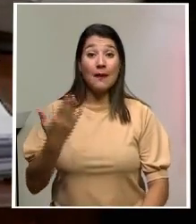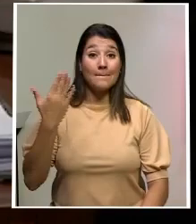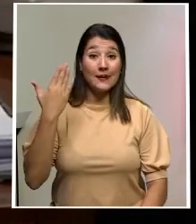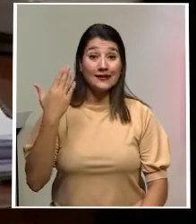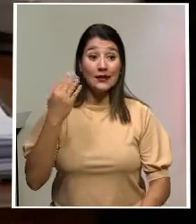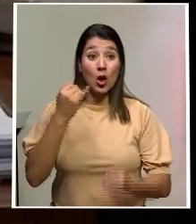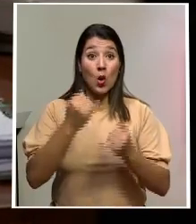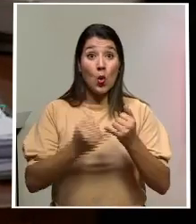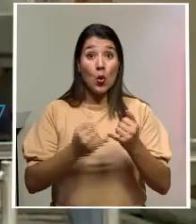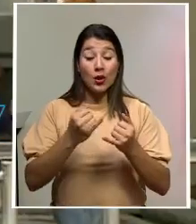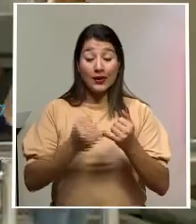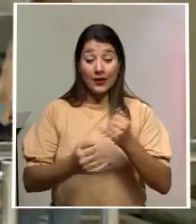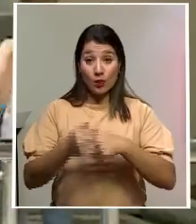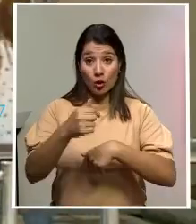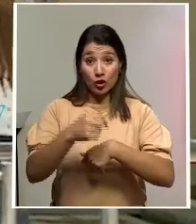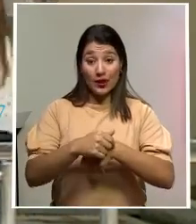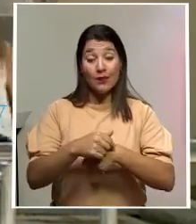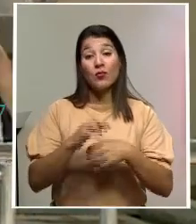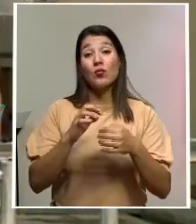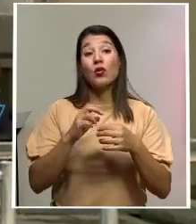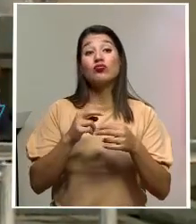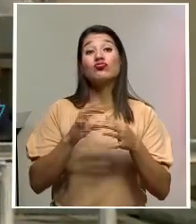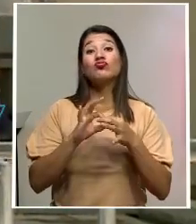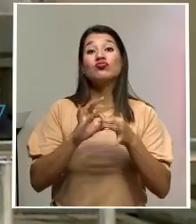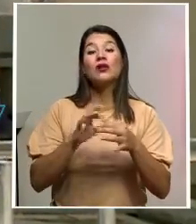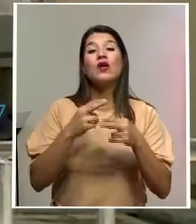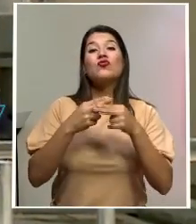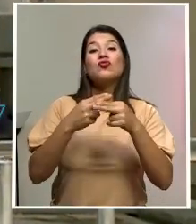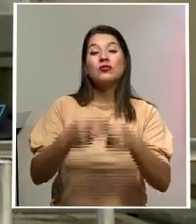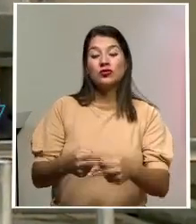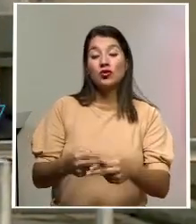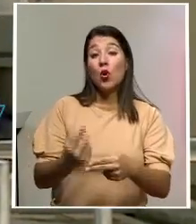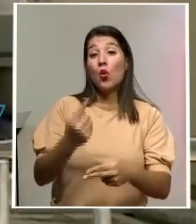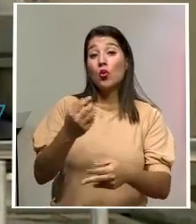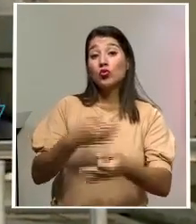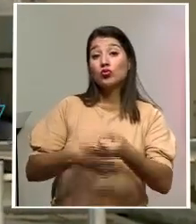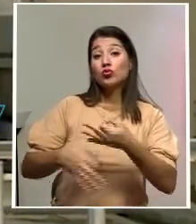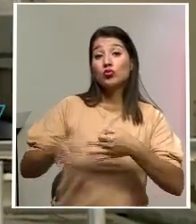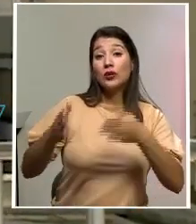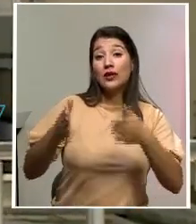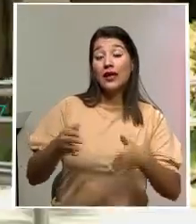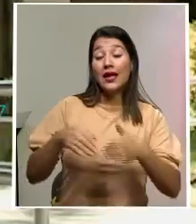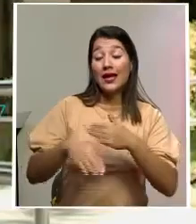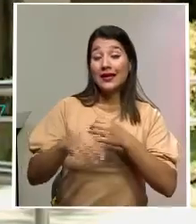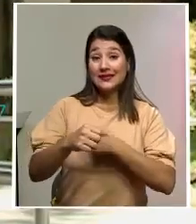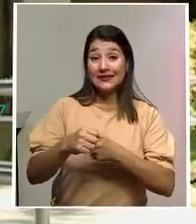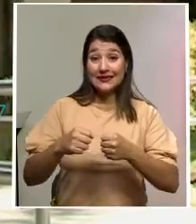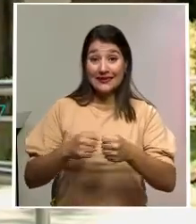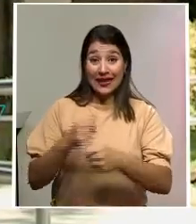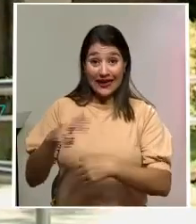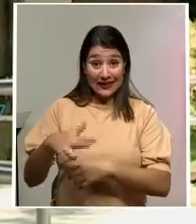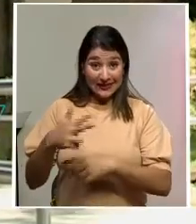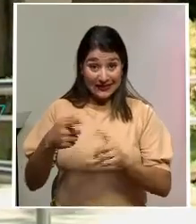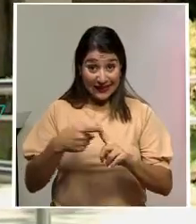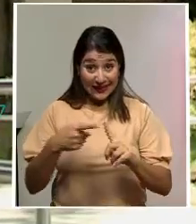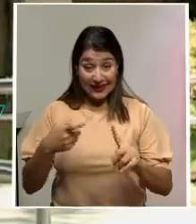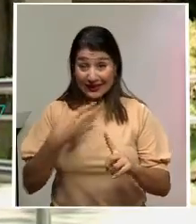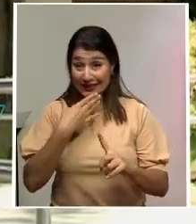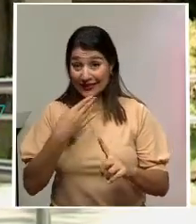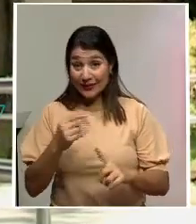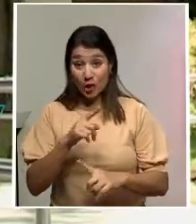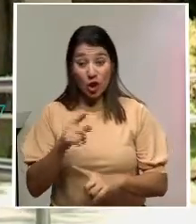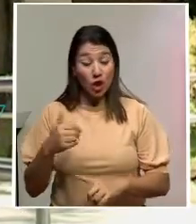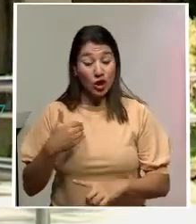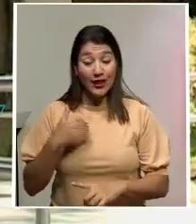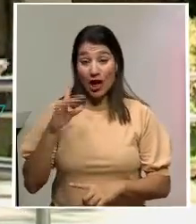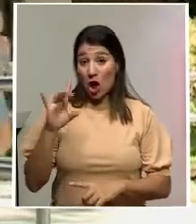último vencimiento de un magistrado suplente de la Sala Tercera. Desde ese momento, la Sala de Casación Penal se encuentra sin sus 8 magistrados